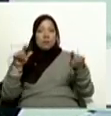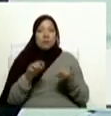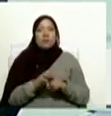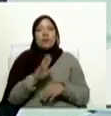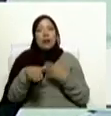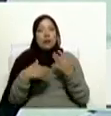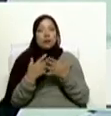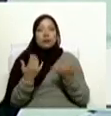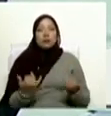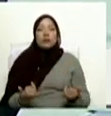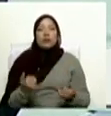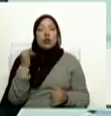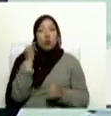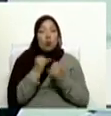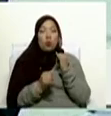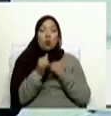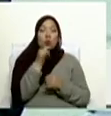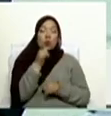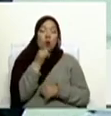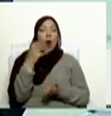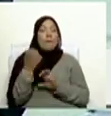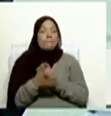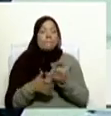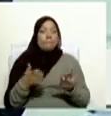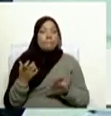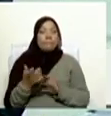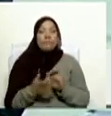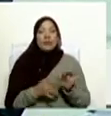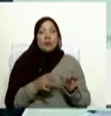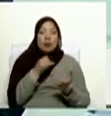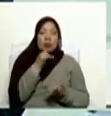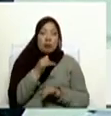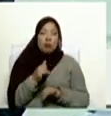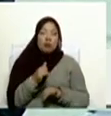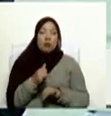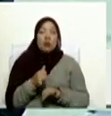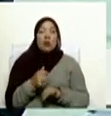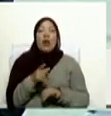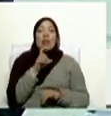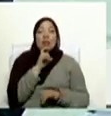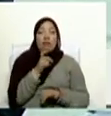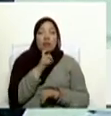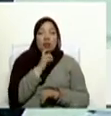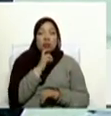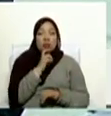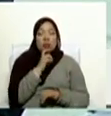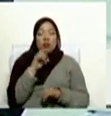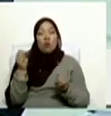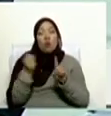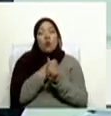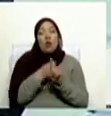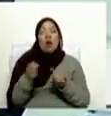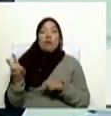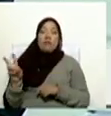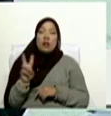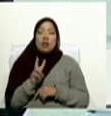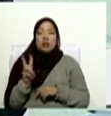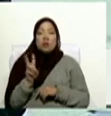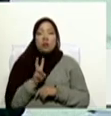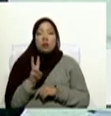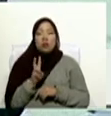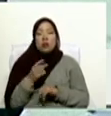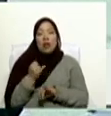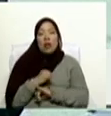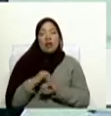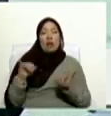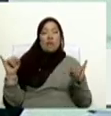hasta las últimas consecuencias cuán feroz fue la batalla de Venezuela por la